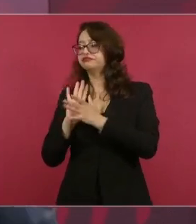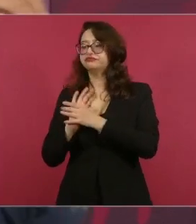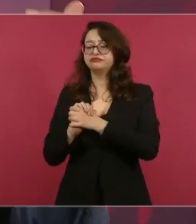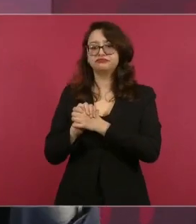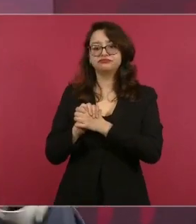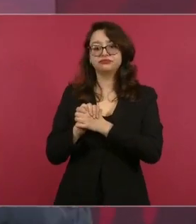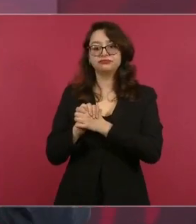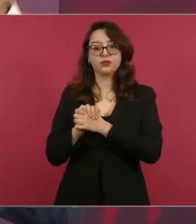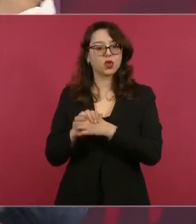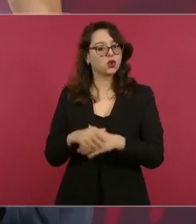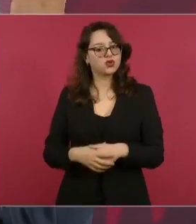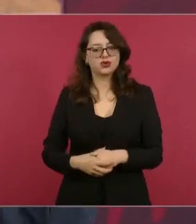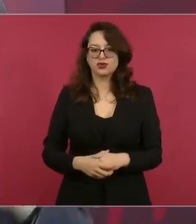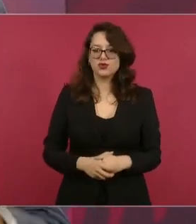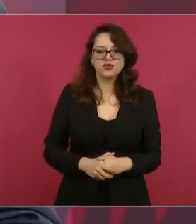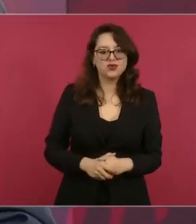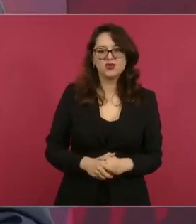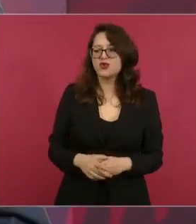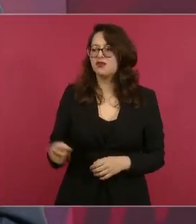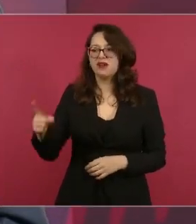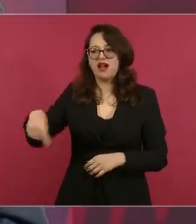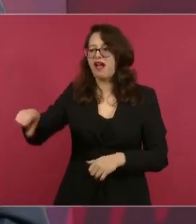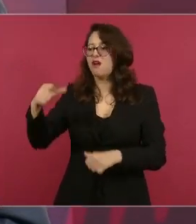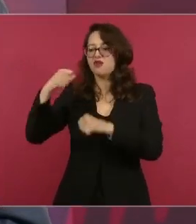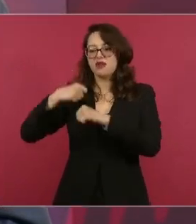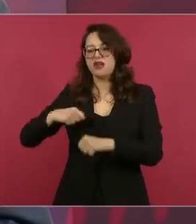No, hablé con